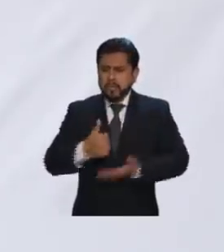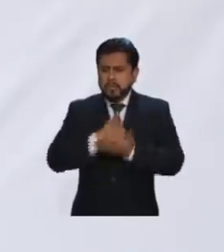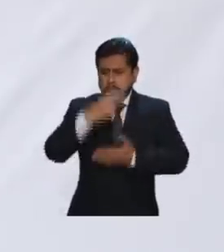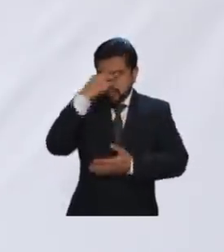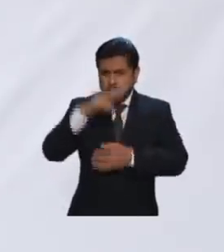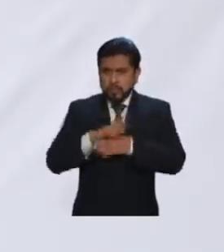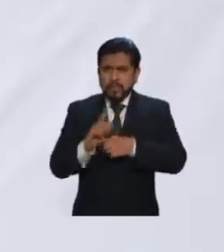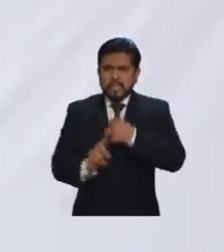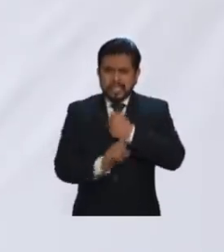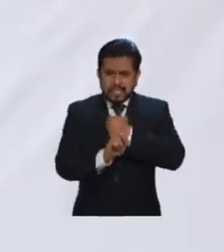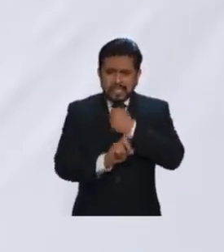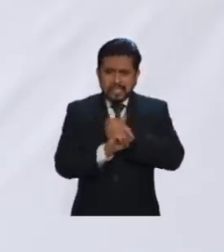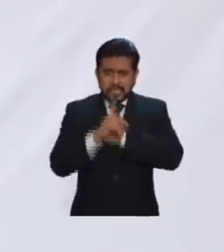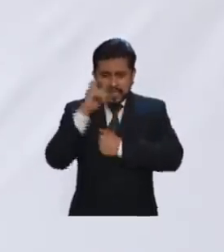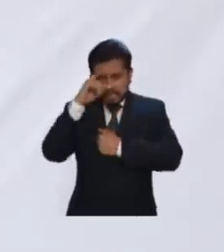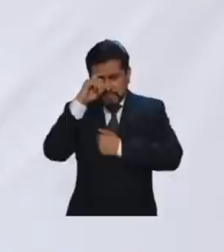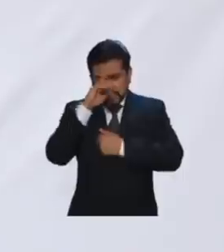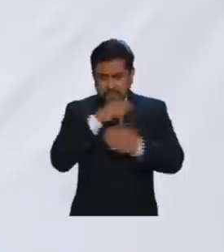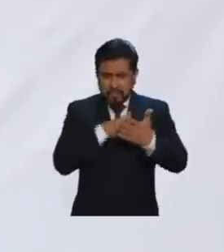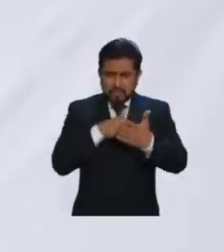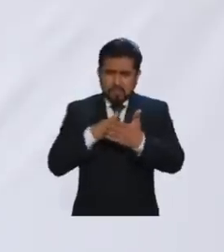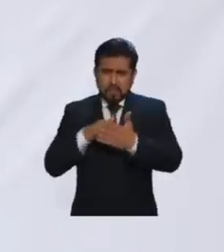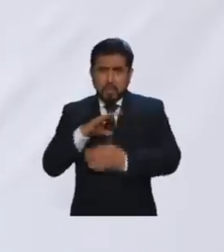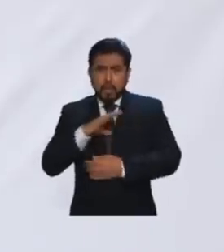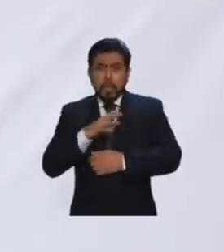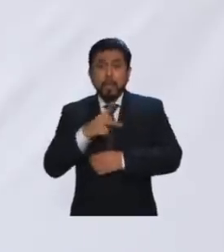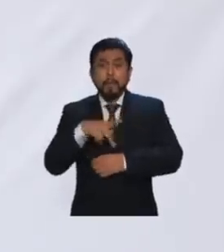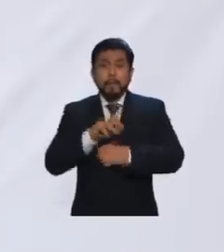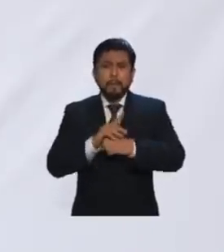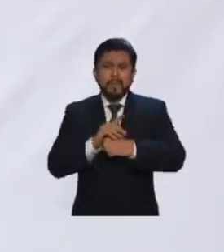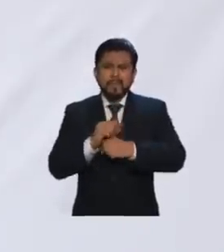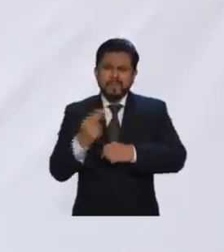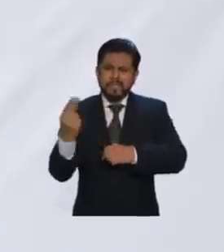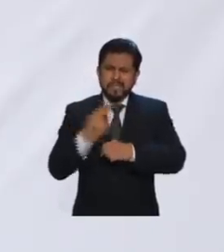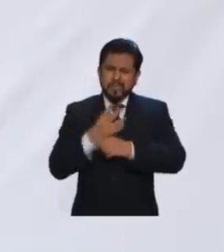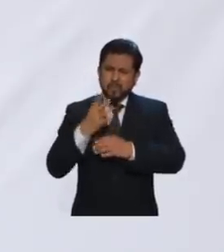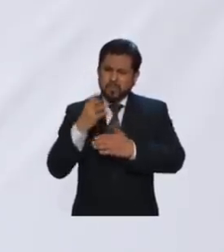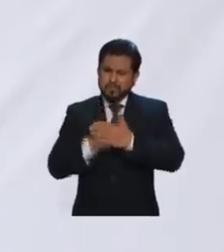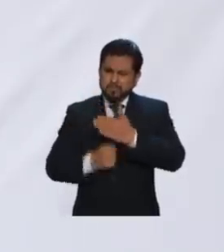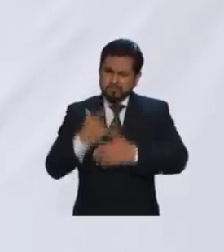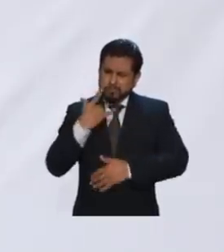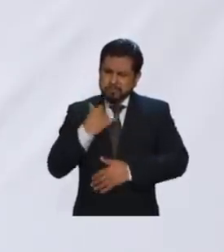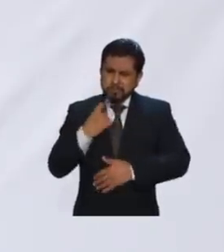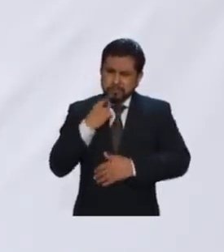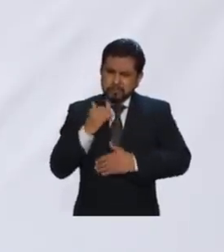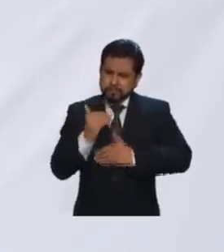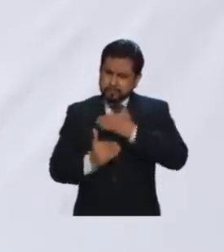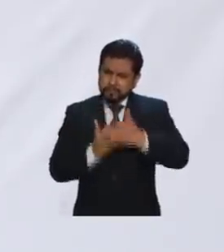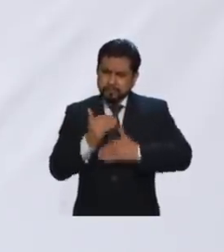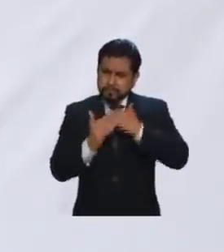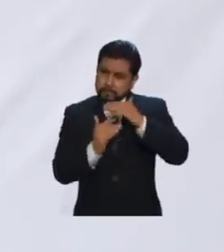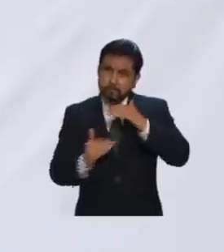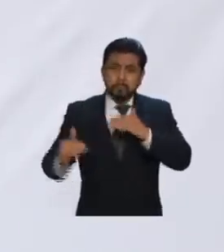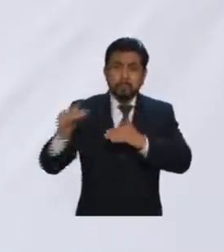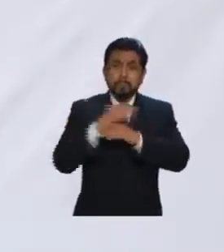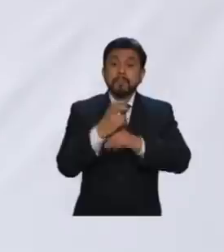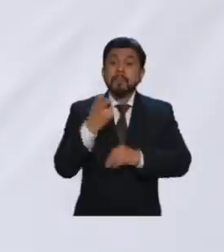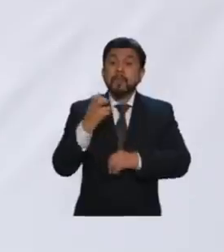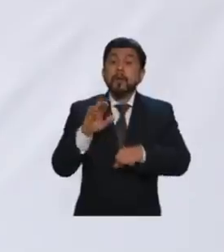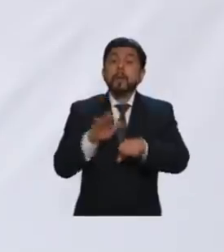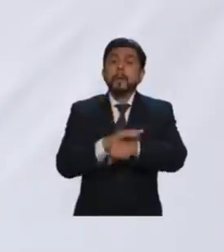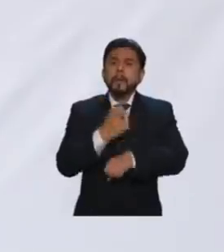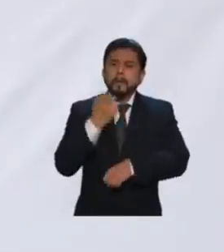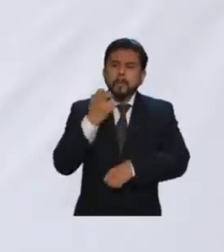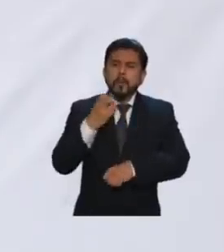como siempre y como ahora, vamos a salir adelante. E Iztapalapa es un símbolo de ello. Y aquí por eso quiero hacer